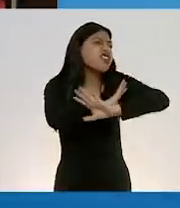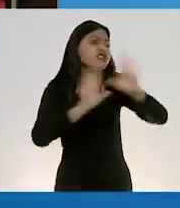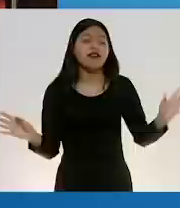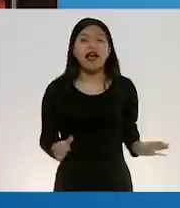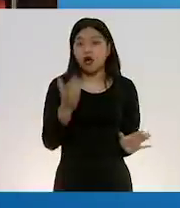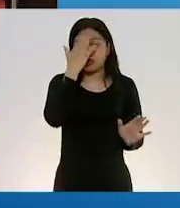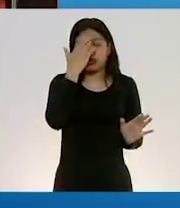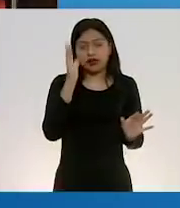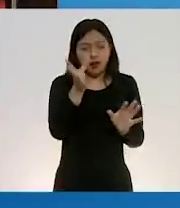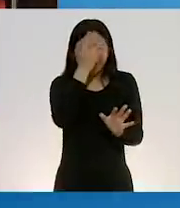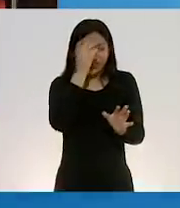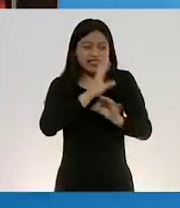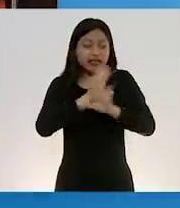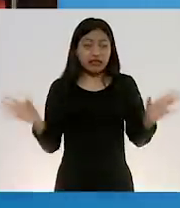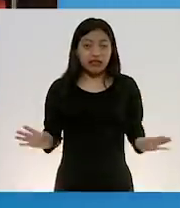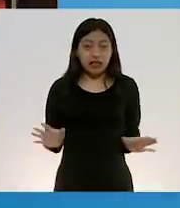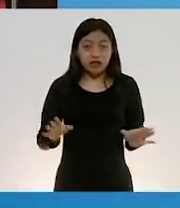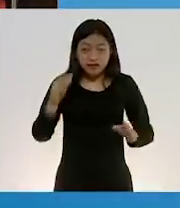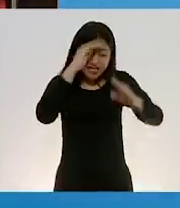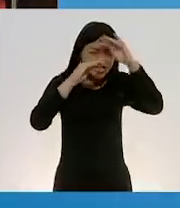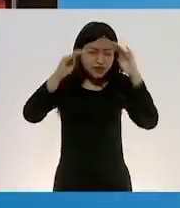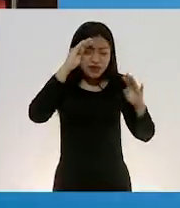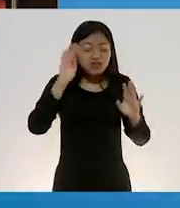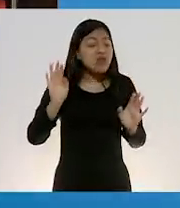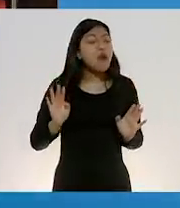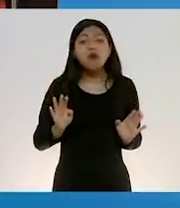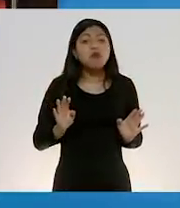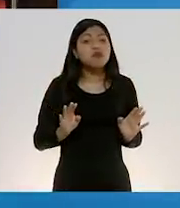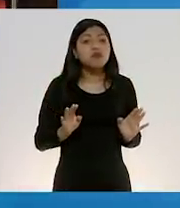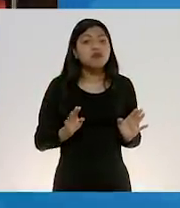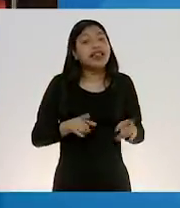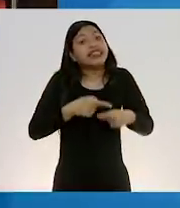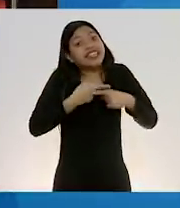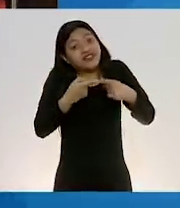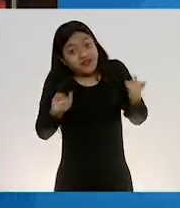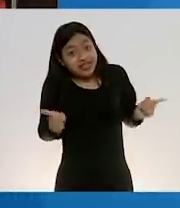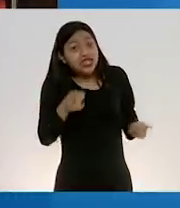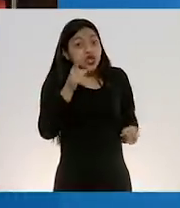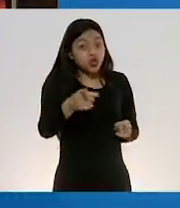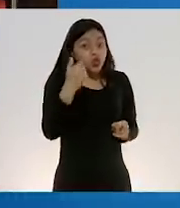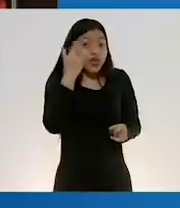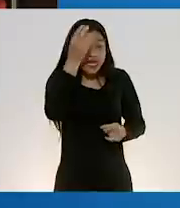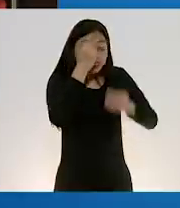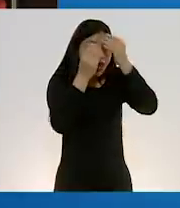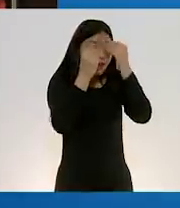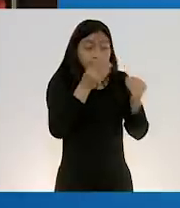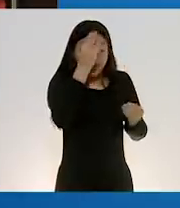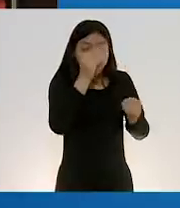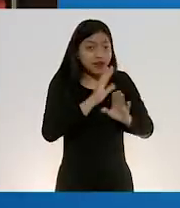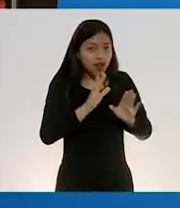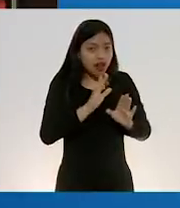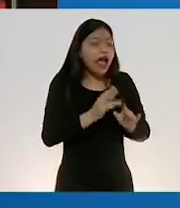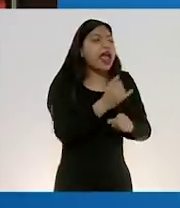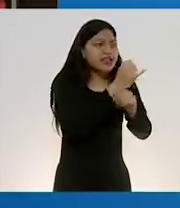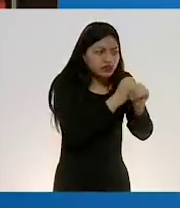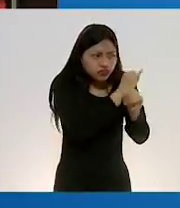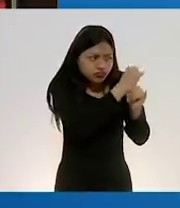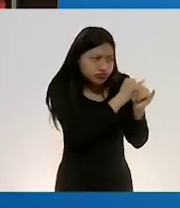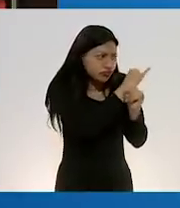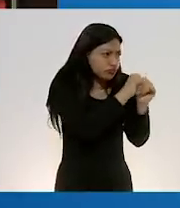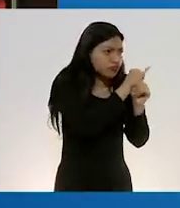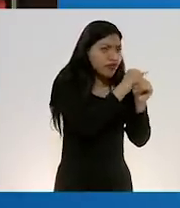que conocerlos. Y cuando hacemos investigación, no podemos prescindir de cuáles fueron los